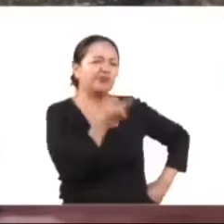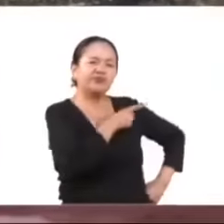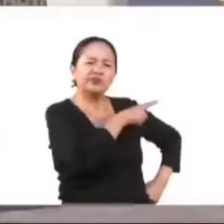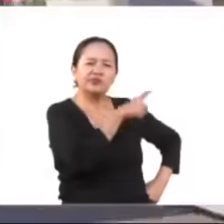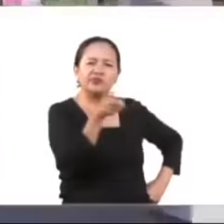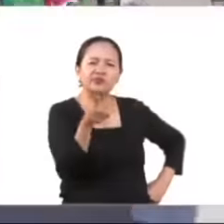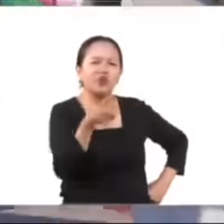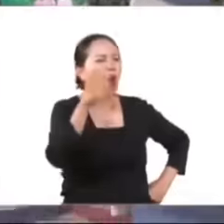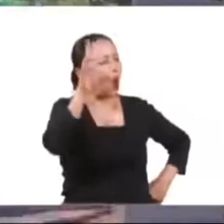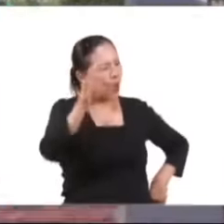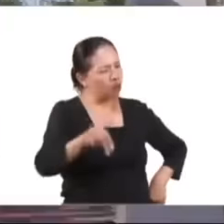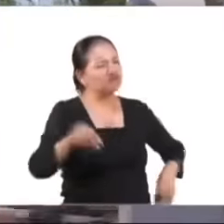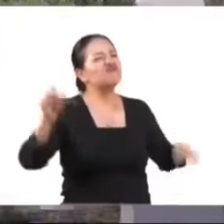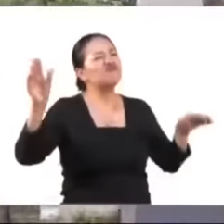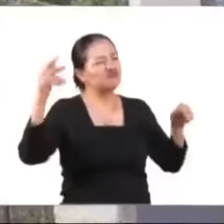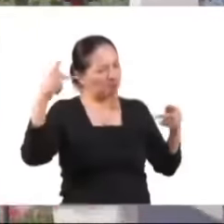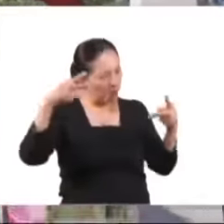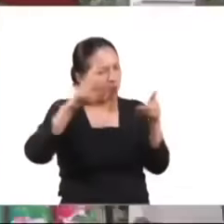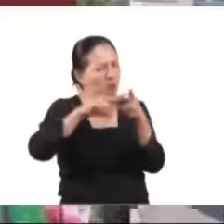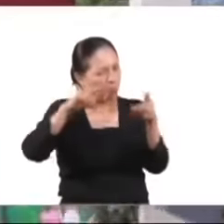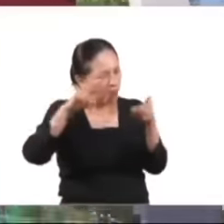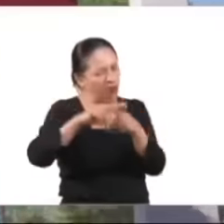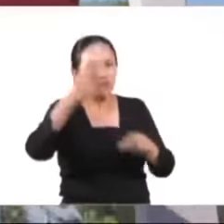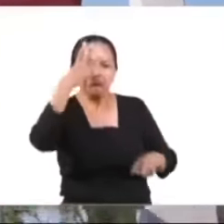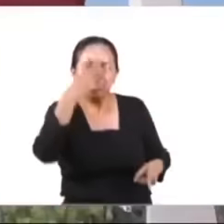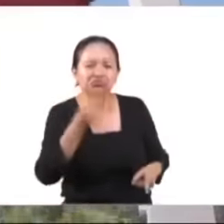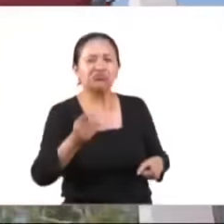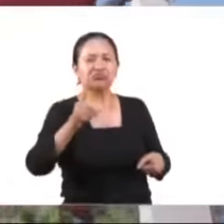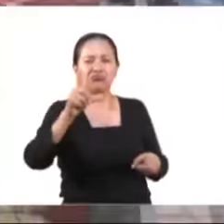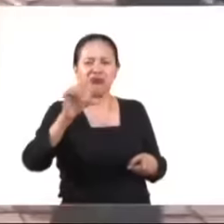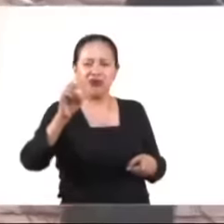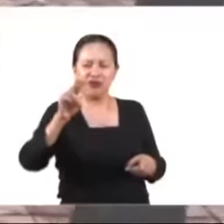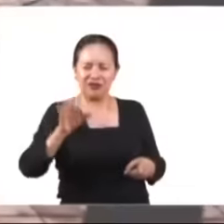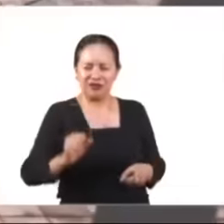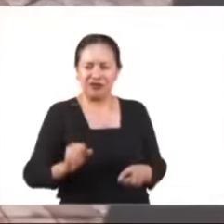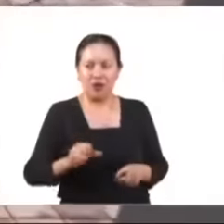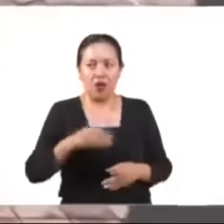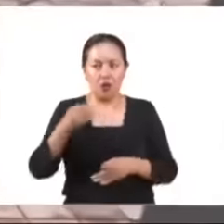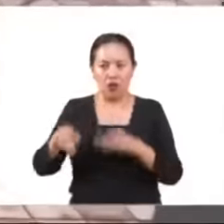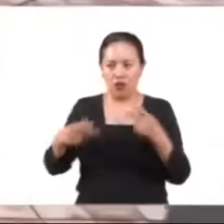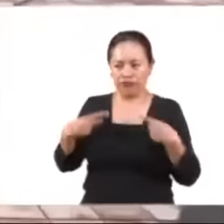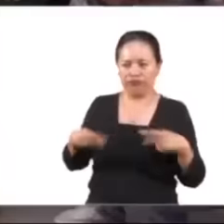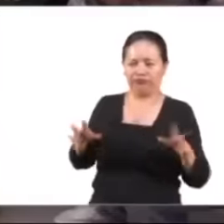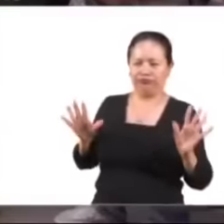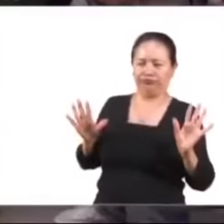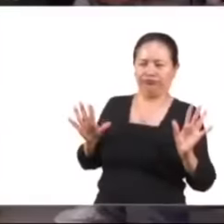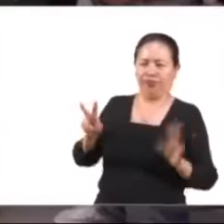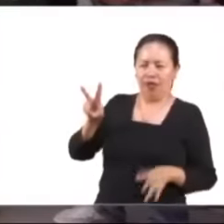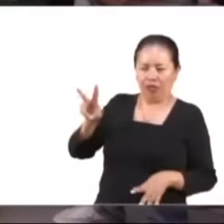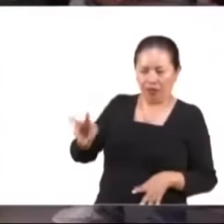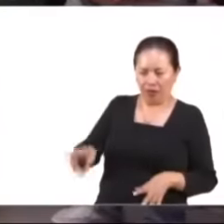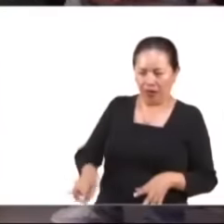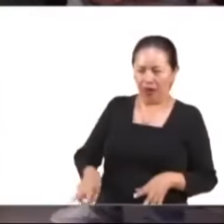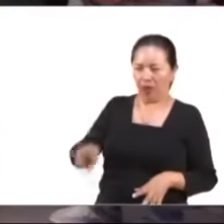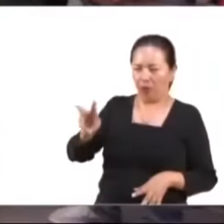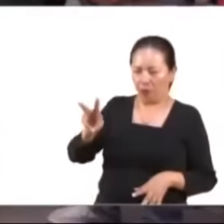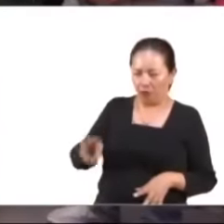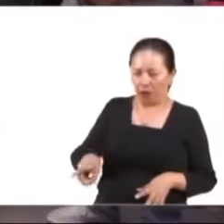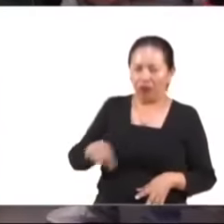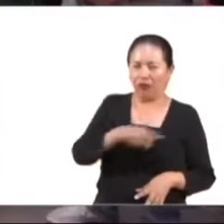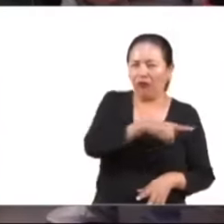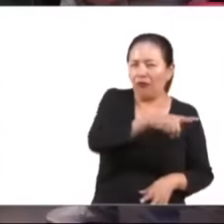ser un parque lineal mucha gente dijo Será posible cerca de 3 km de algo que jamás